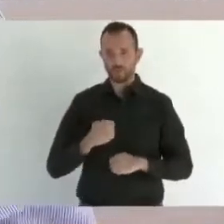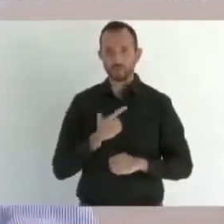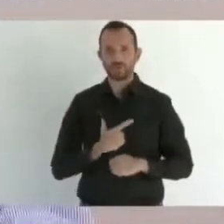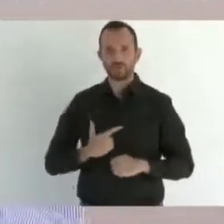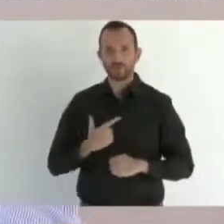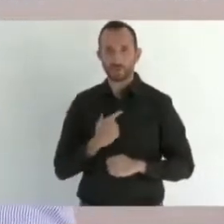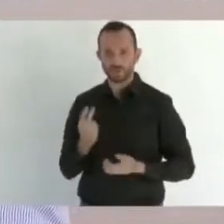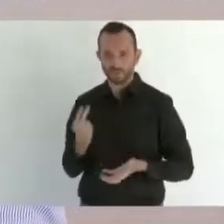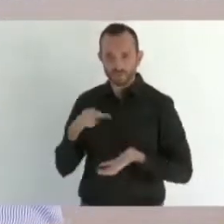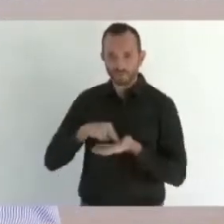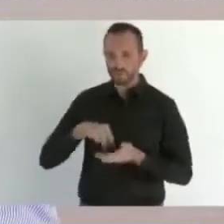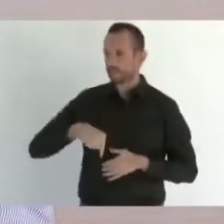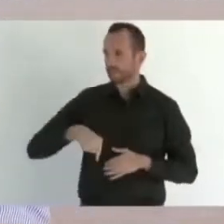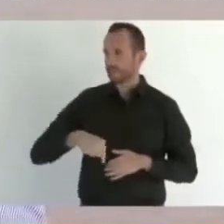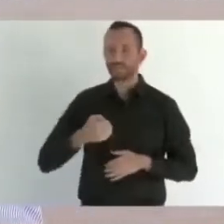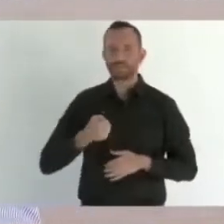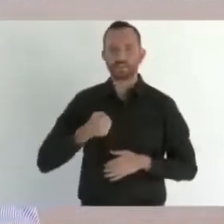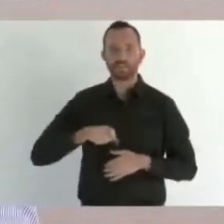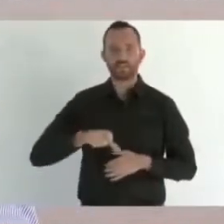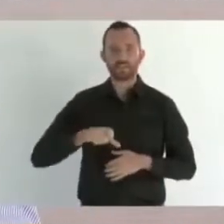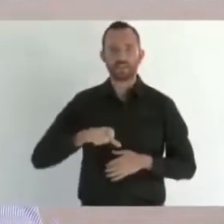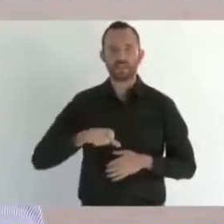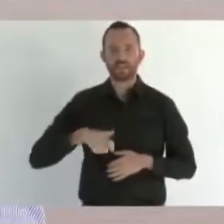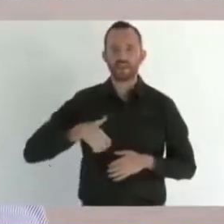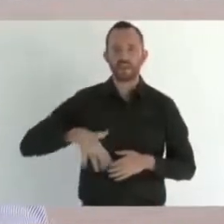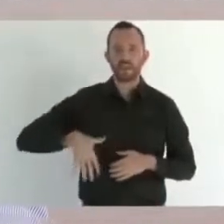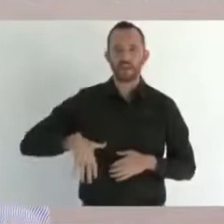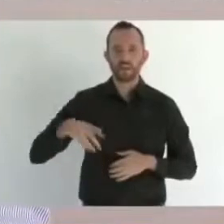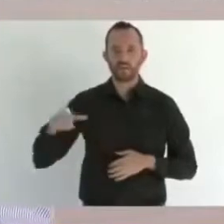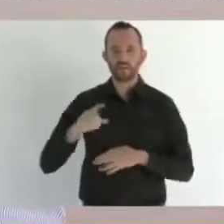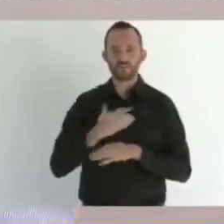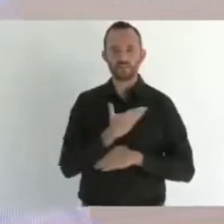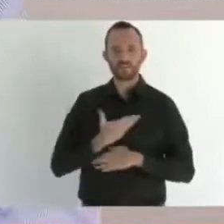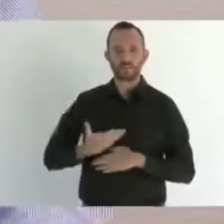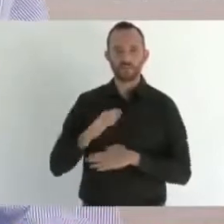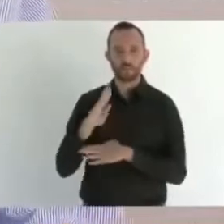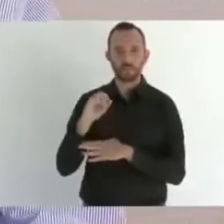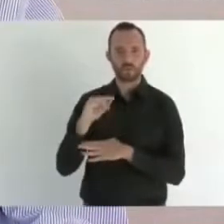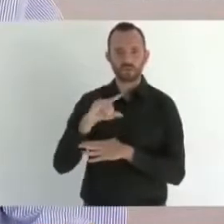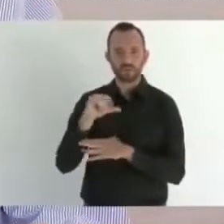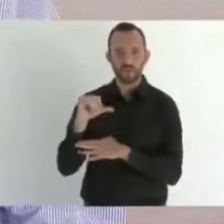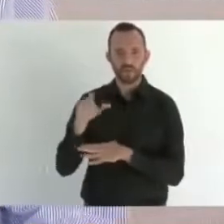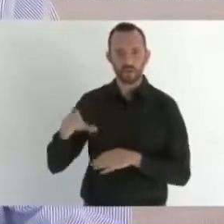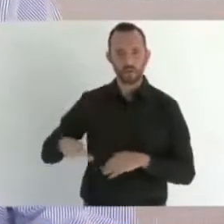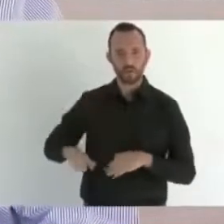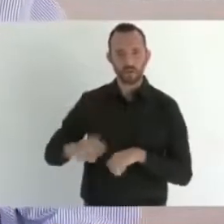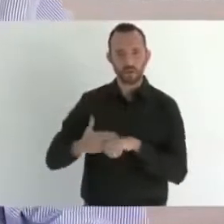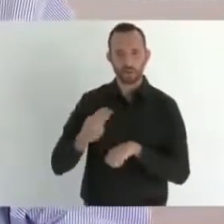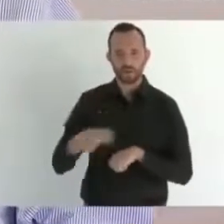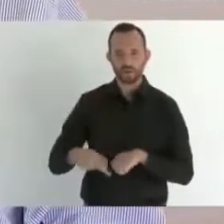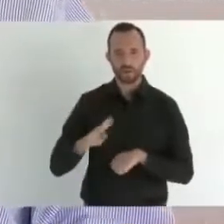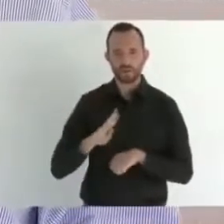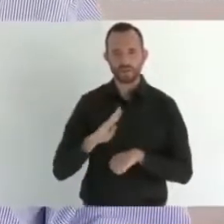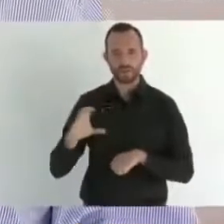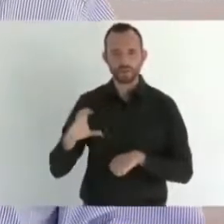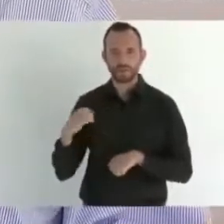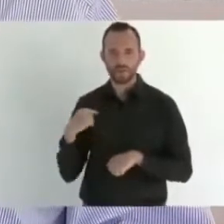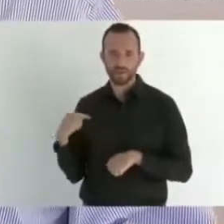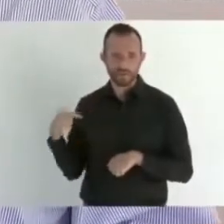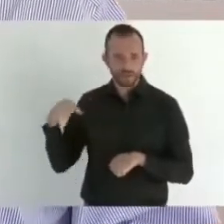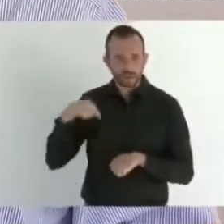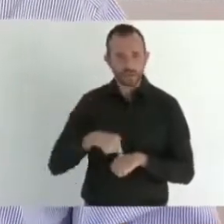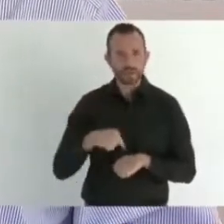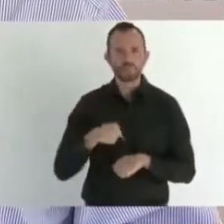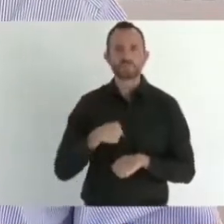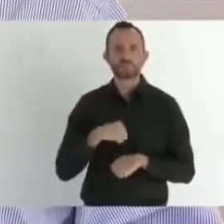jaime bonilla si hemos regresado yo ya llevo cuatro visitas como